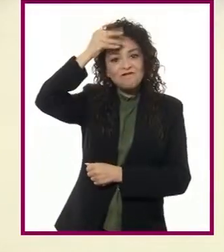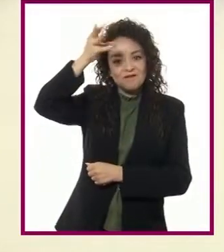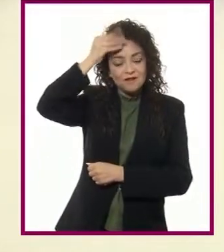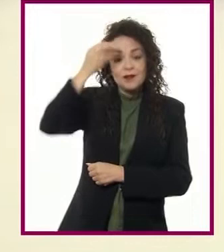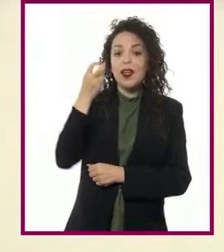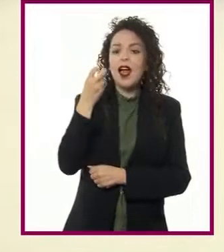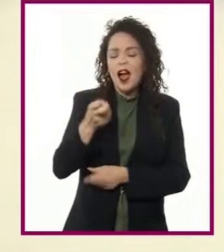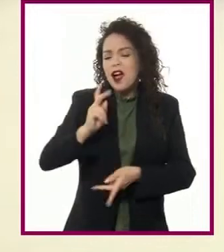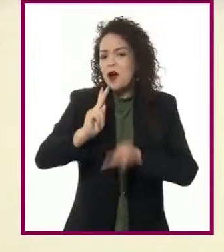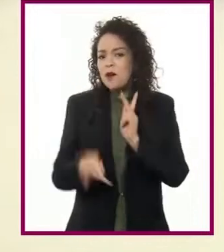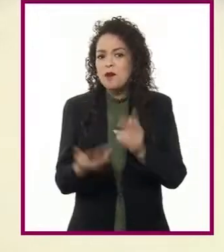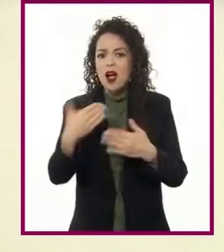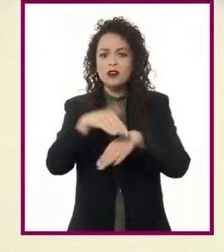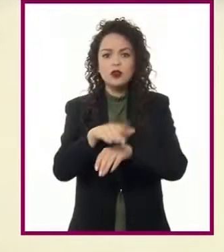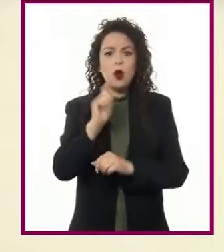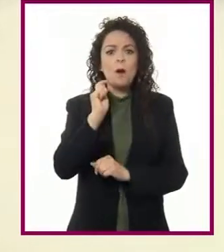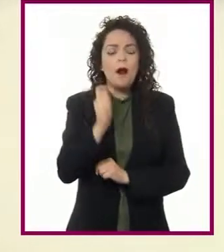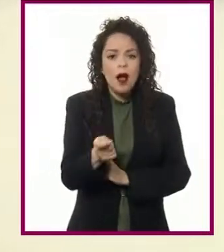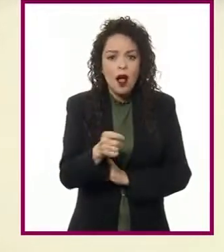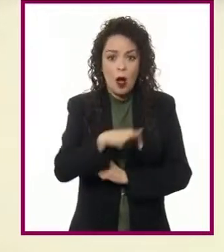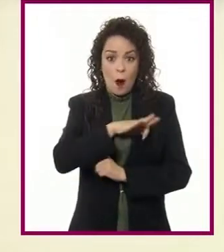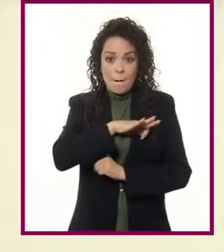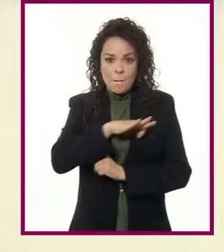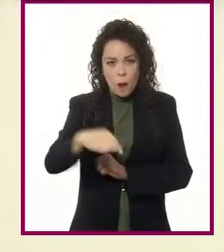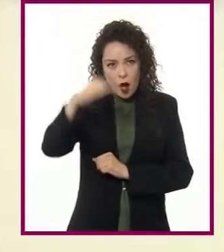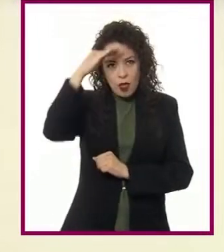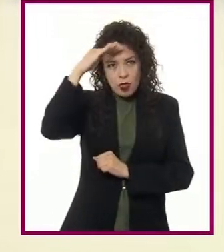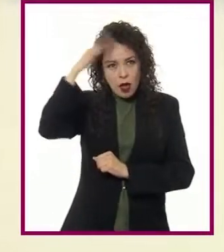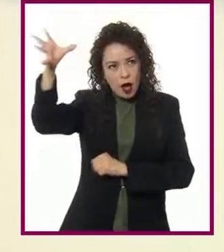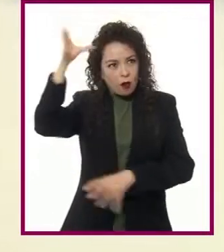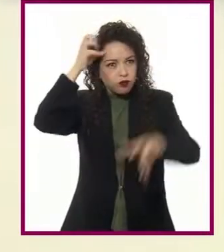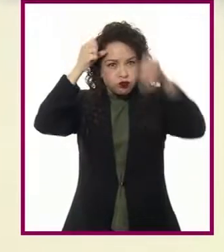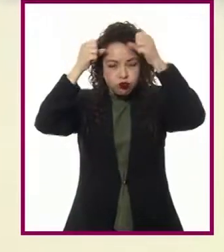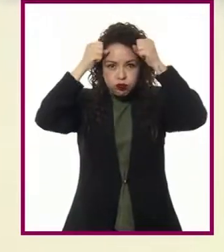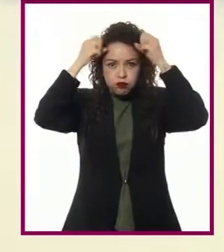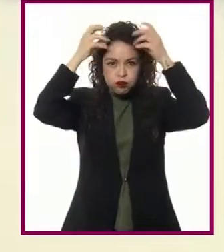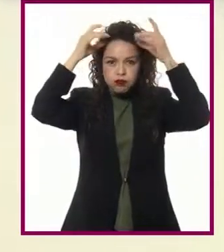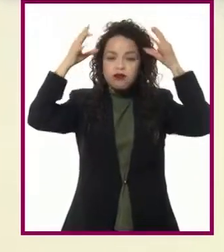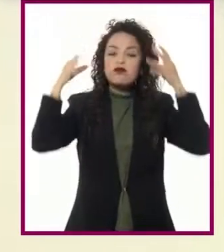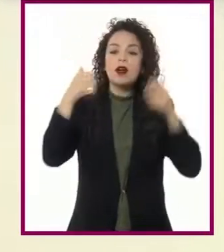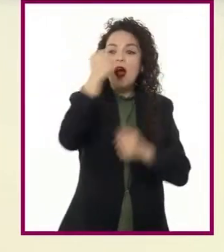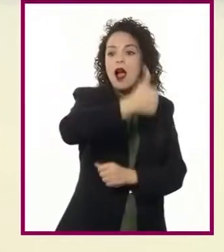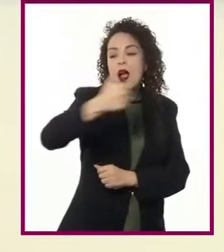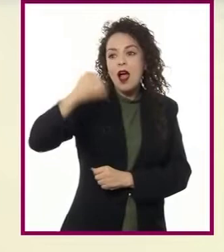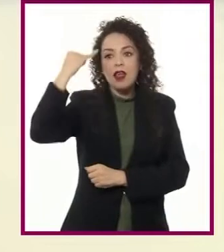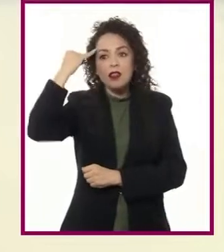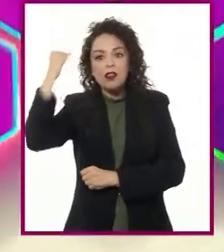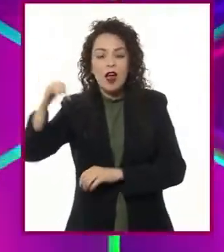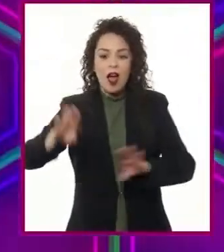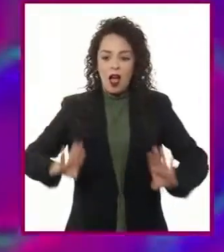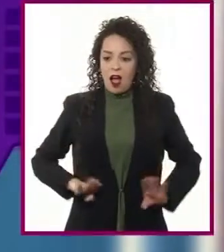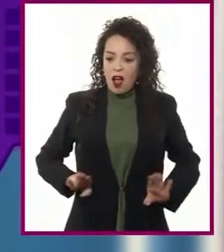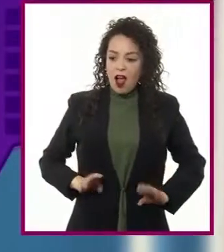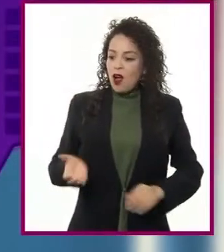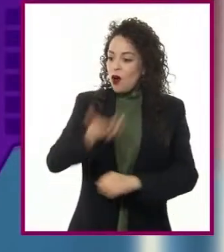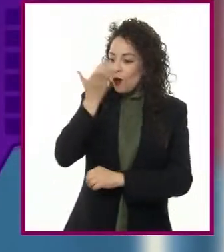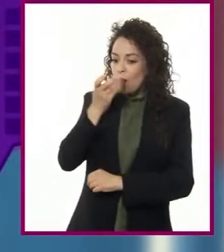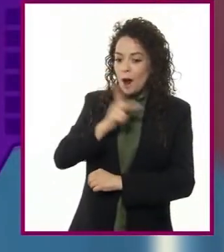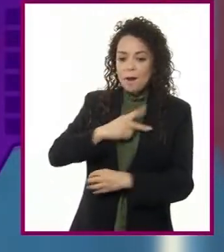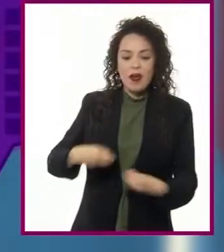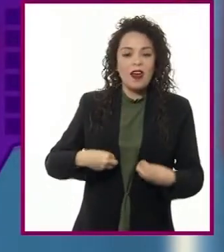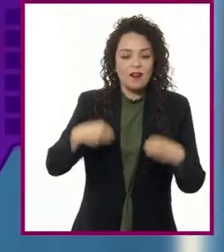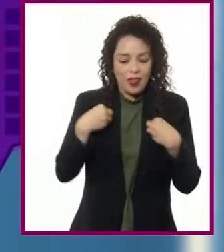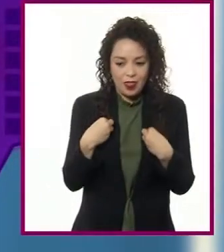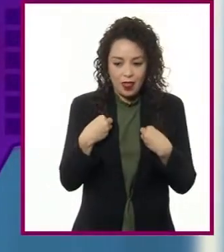sobre aspectos que les permitirán reflexionar sobre sus ideas, conductas y acciones de la vida cotidiana. En